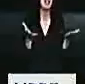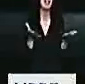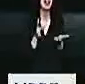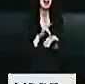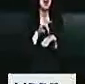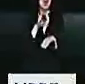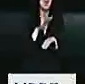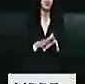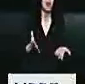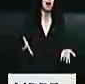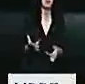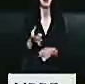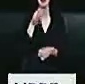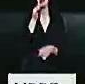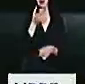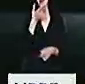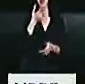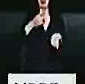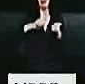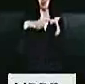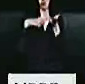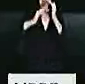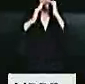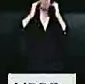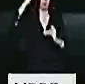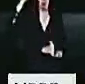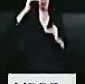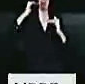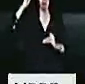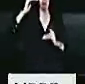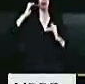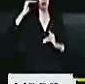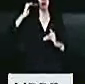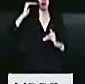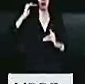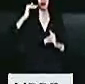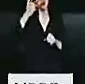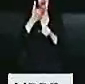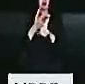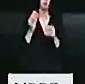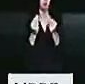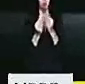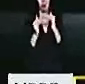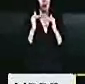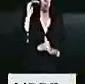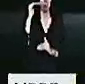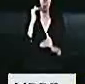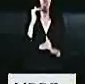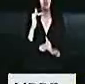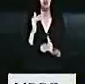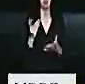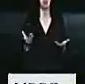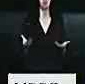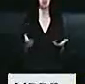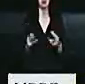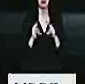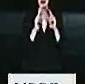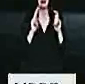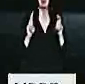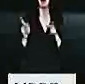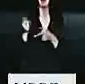deuda porque la brecha digital que existe en el sector salud no la tiene ni un otro sector. Ajá. O sea, la banca,